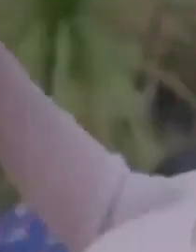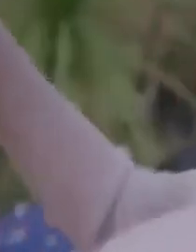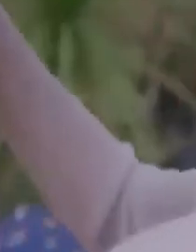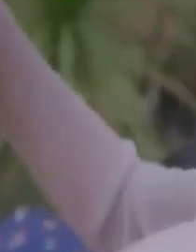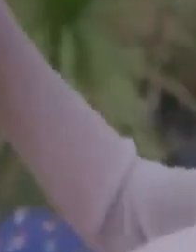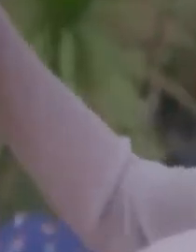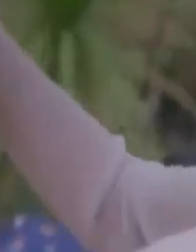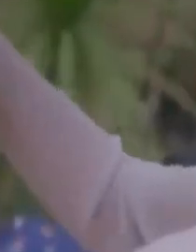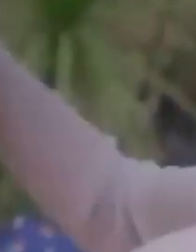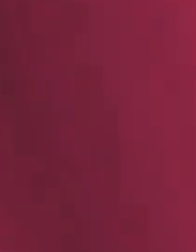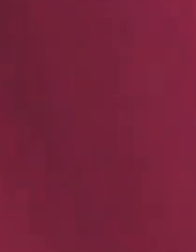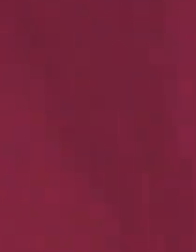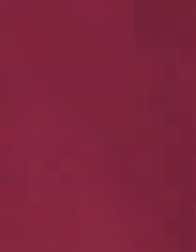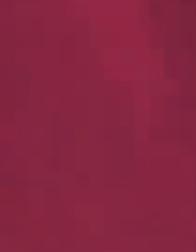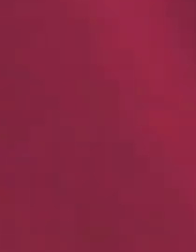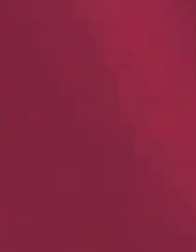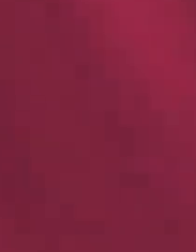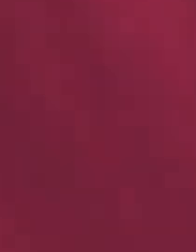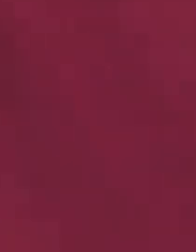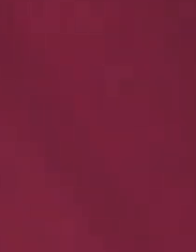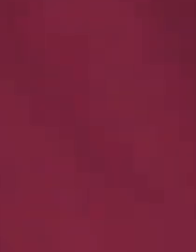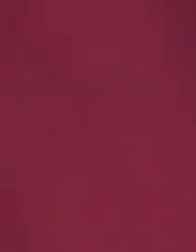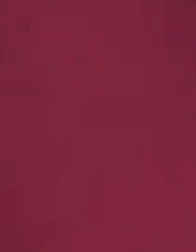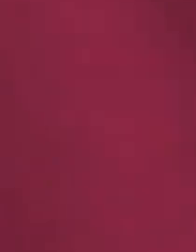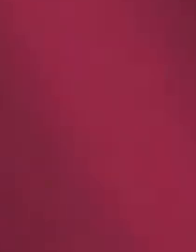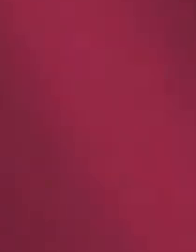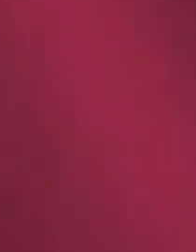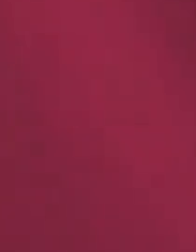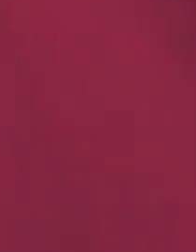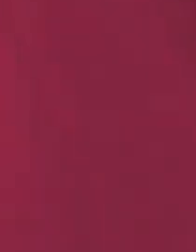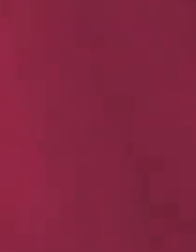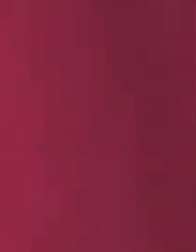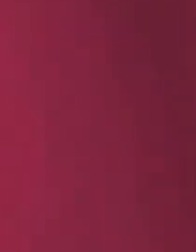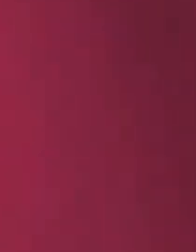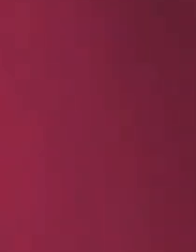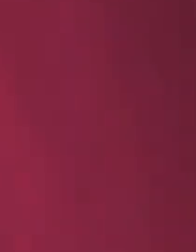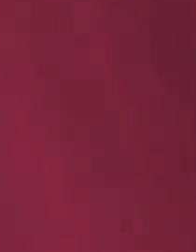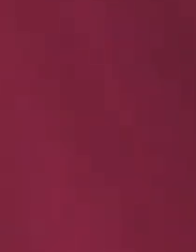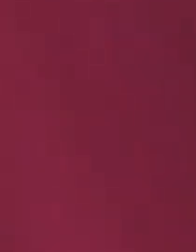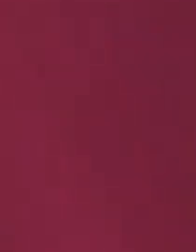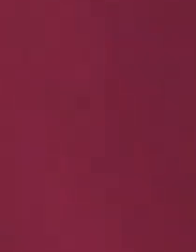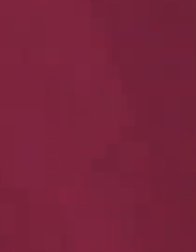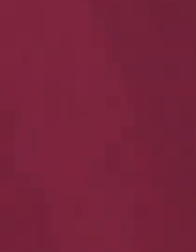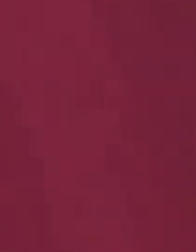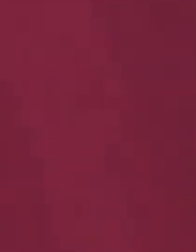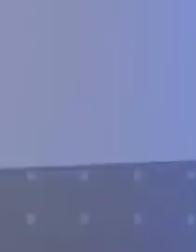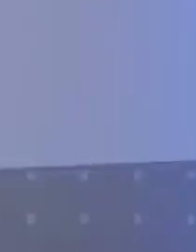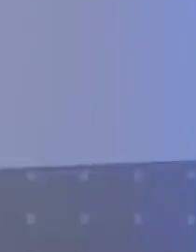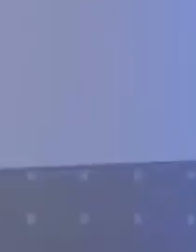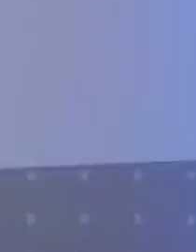800-911-2000. Juntos por la paz. Secretaría de Educación Pública. Gobierno de México.